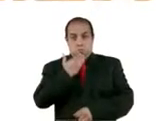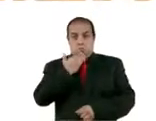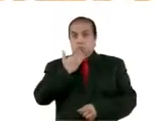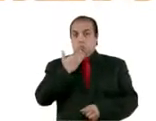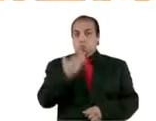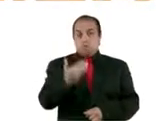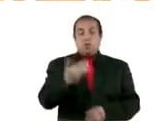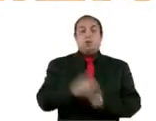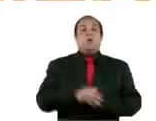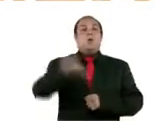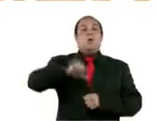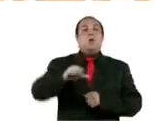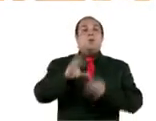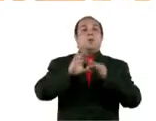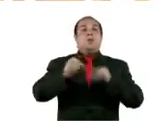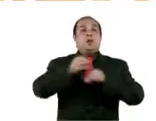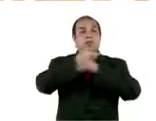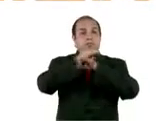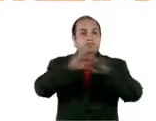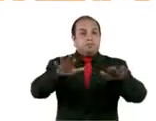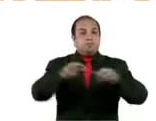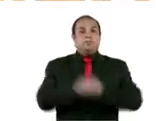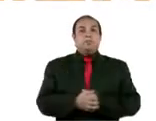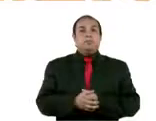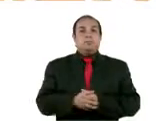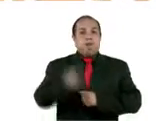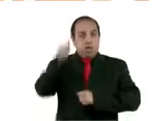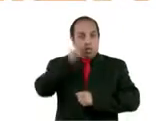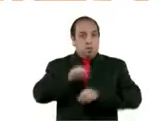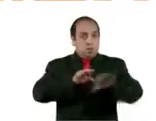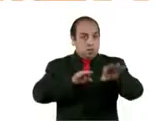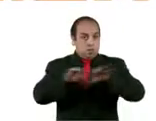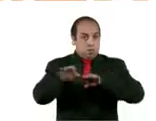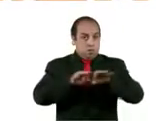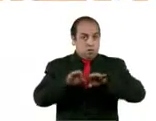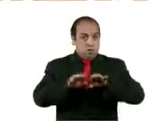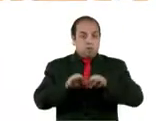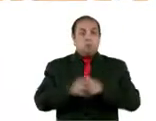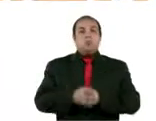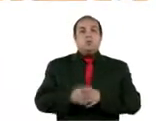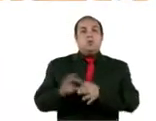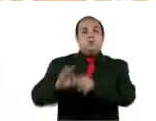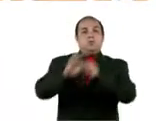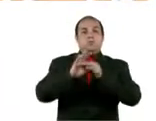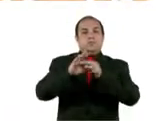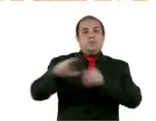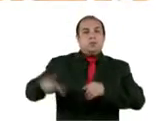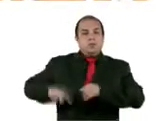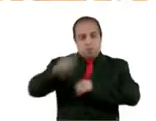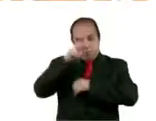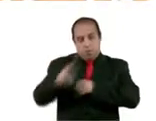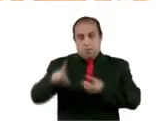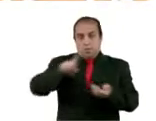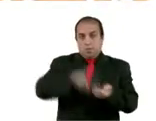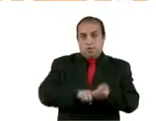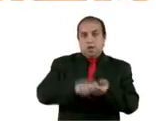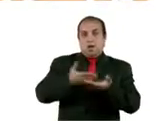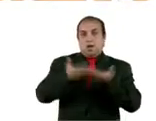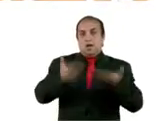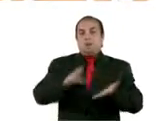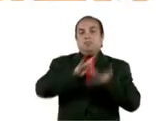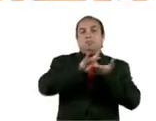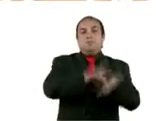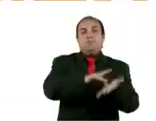el día de hoy y como siempre pues trabajando de la mano con el Gobierno de México, en particular ahora en este apoyo a personas